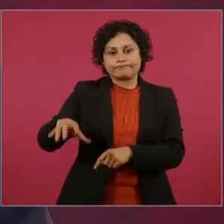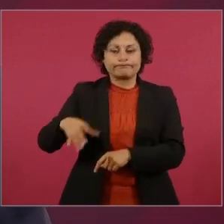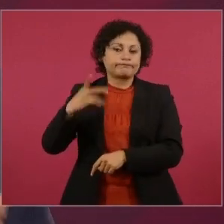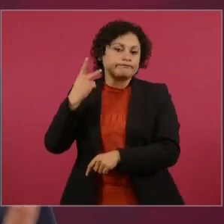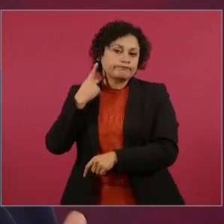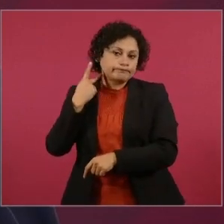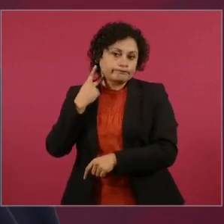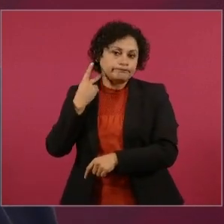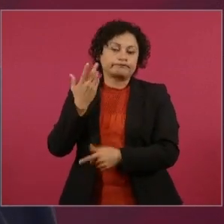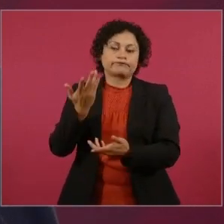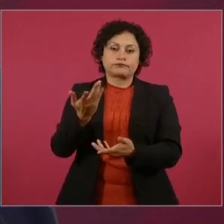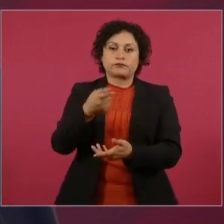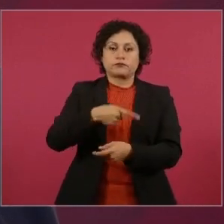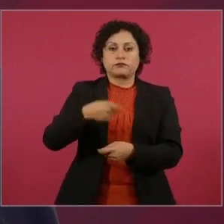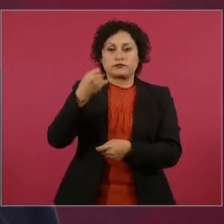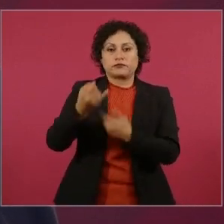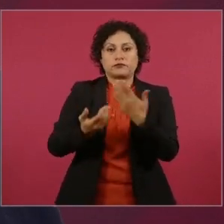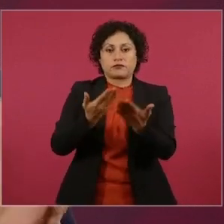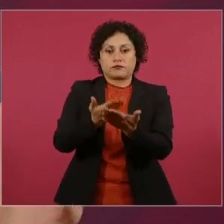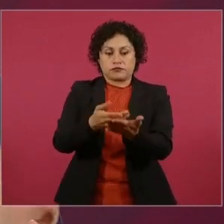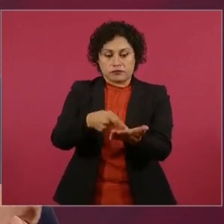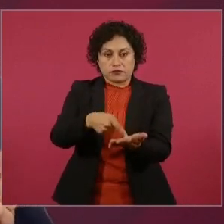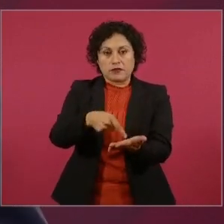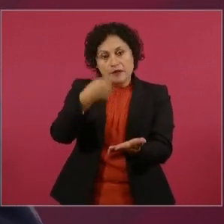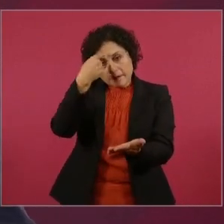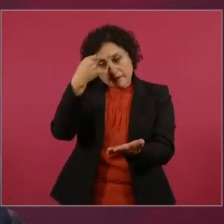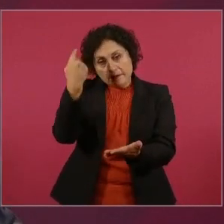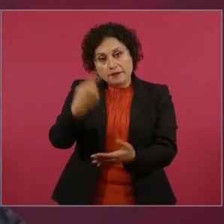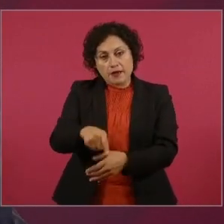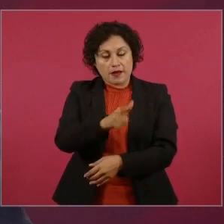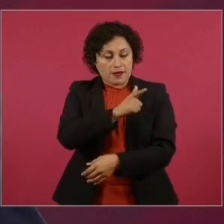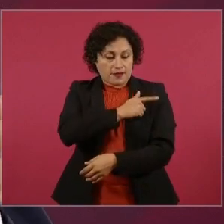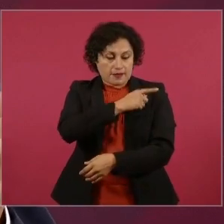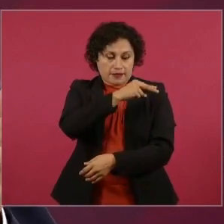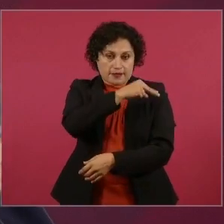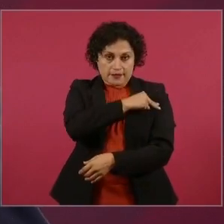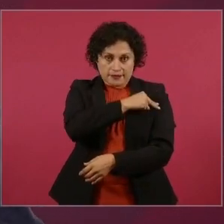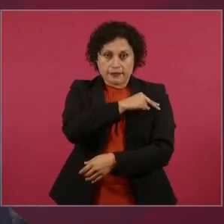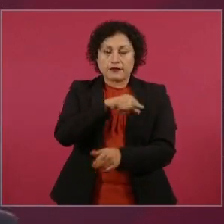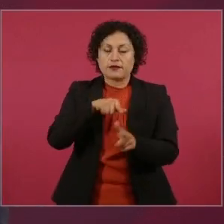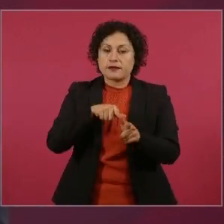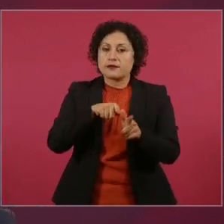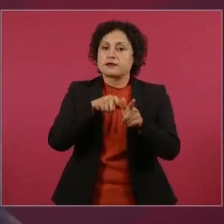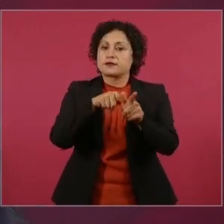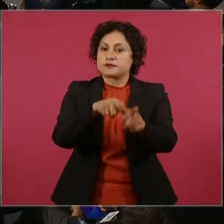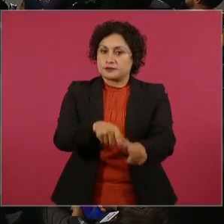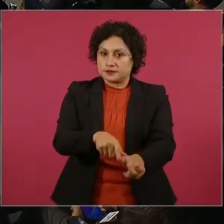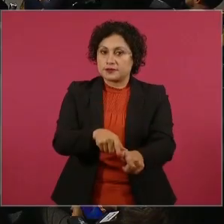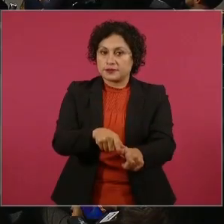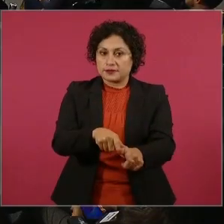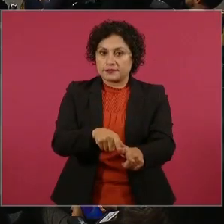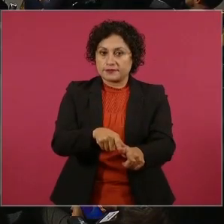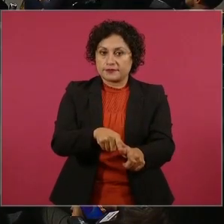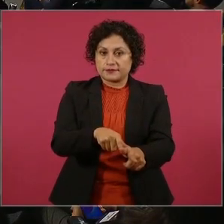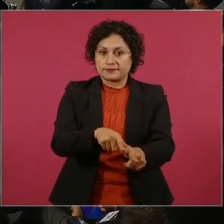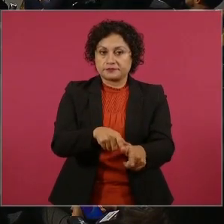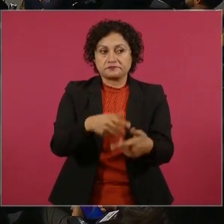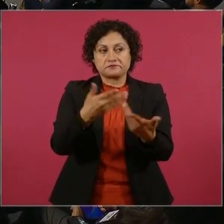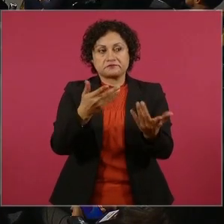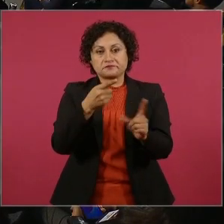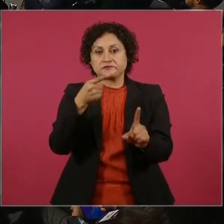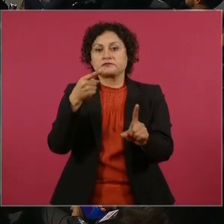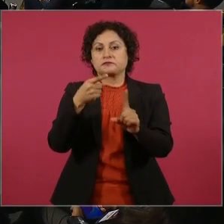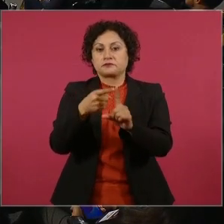que la guardia nacional pueda seguir eh cumpliendo con